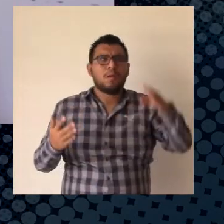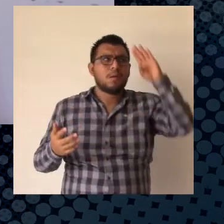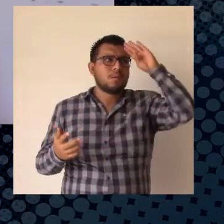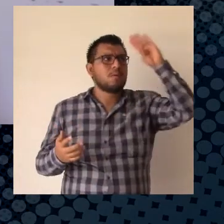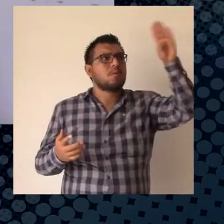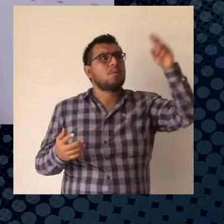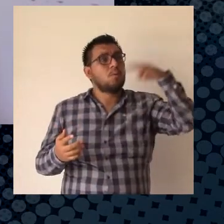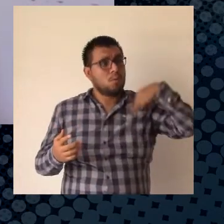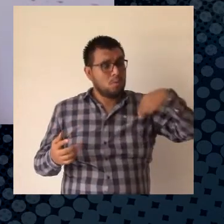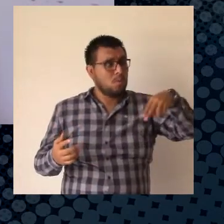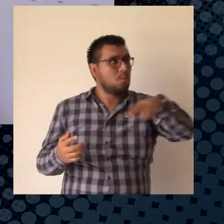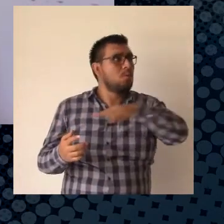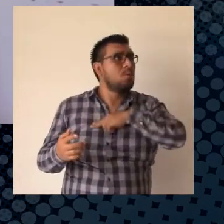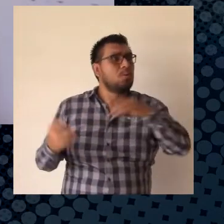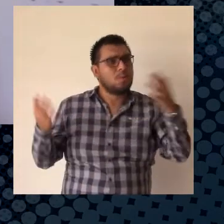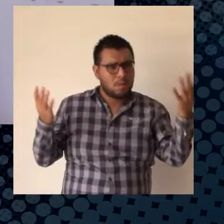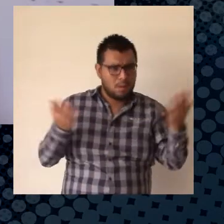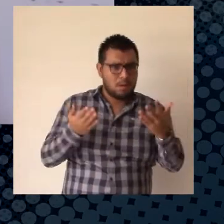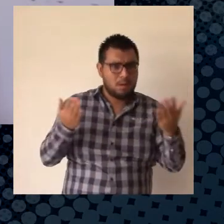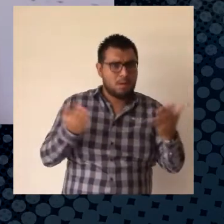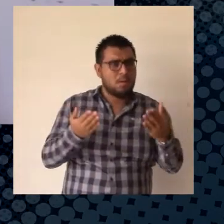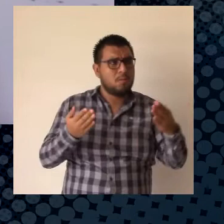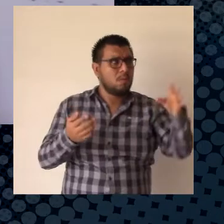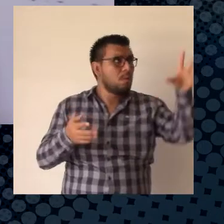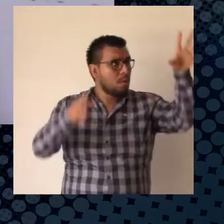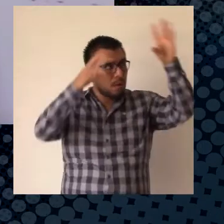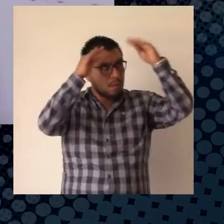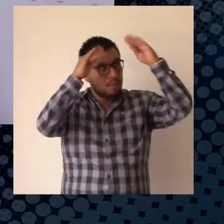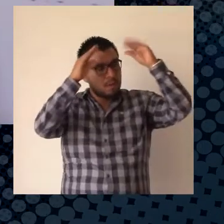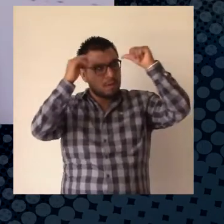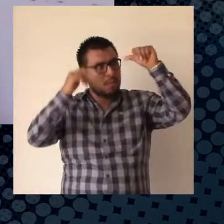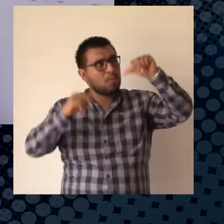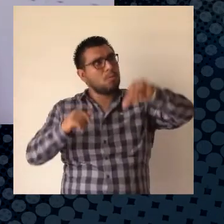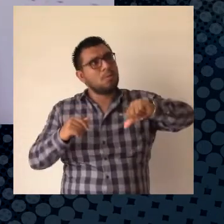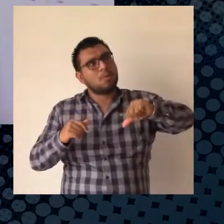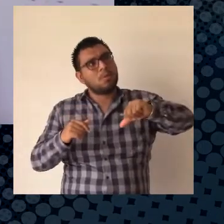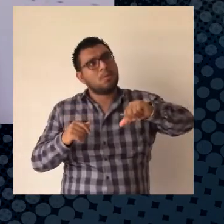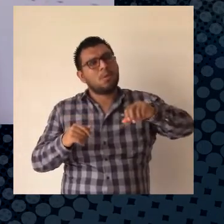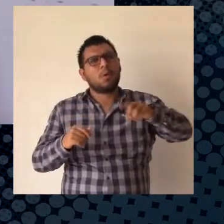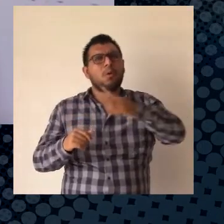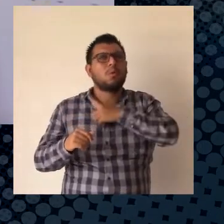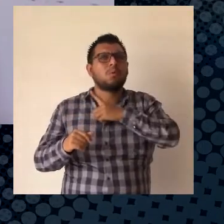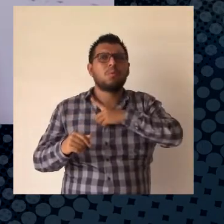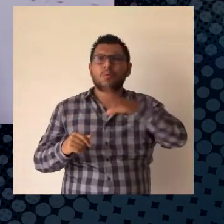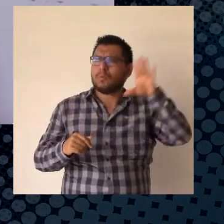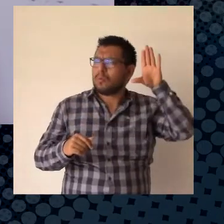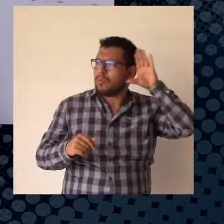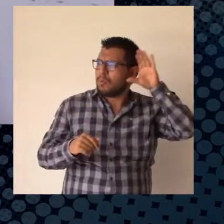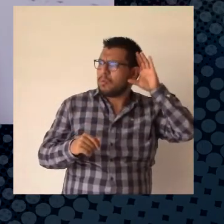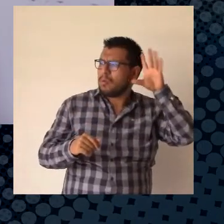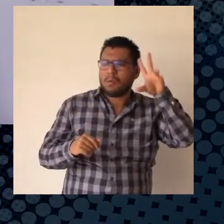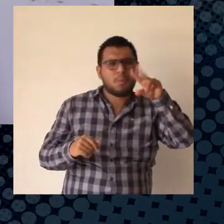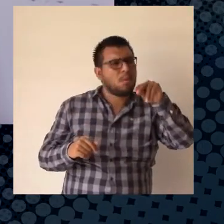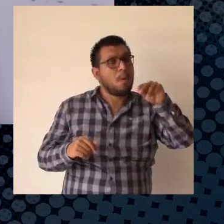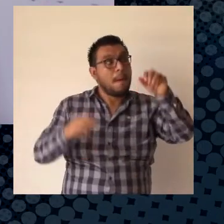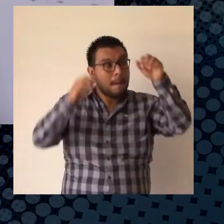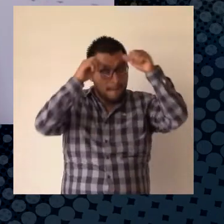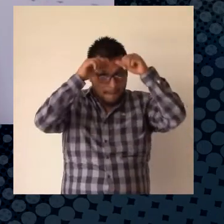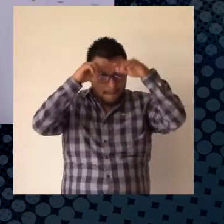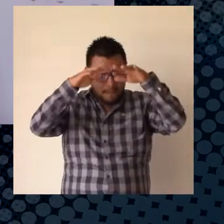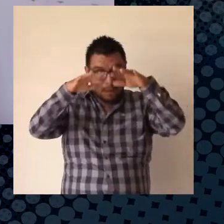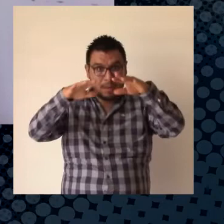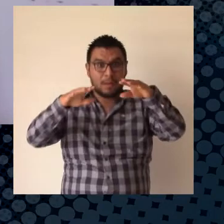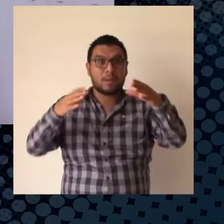seamos hacedores de lo aprendido, no solamente oidores. Que tú puedas bendecir nuestra